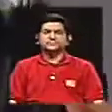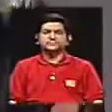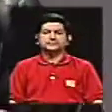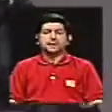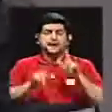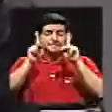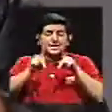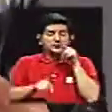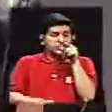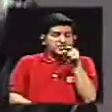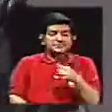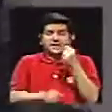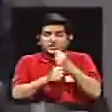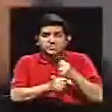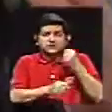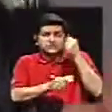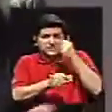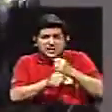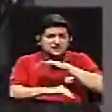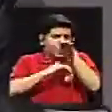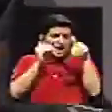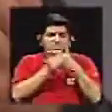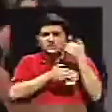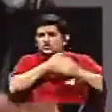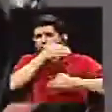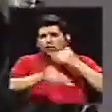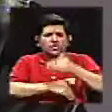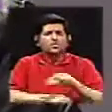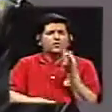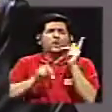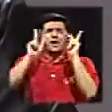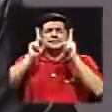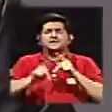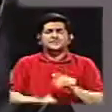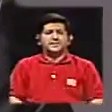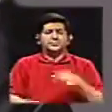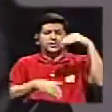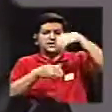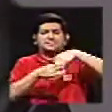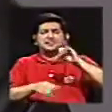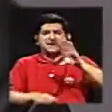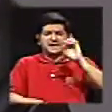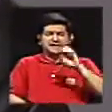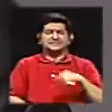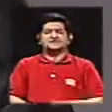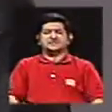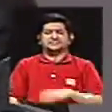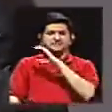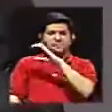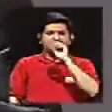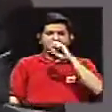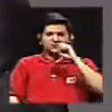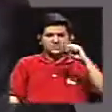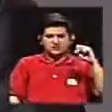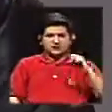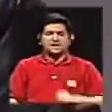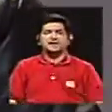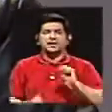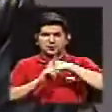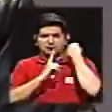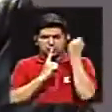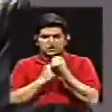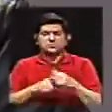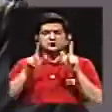los que trabajaban, los que hacían todos los procesos, cuánta gente metieron al ICE y a la Caja del Seguro Social por cuestiones